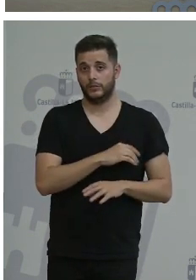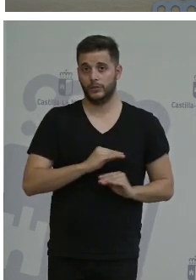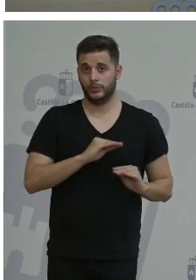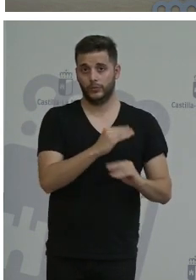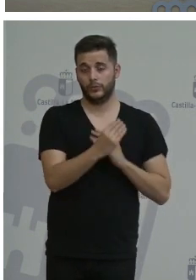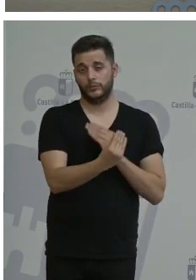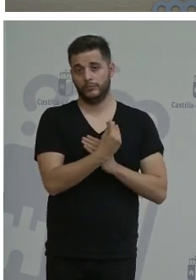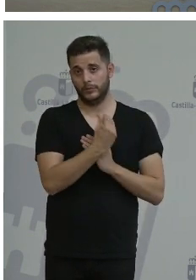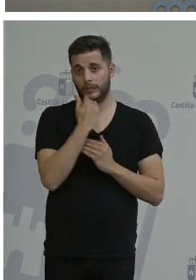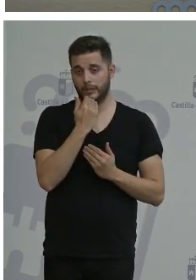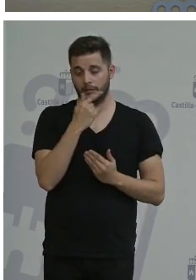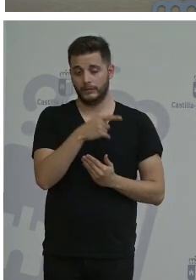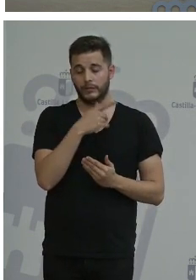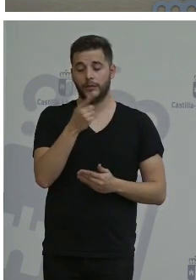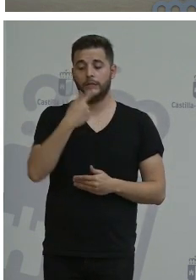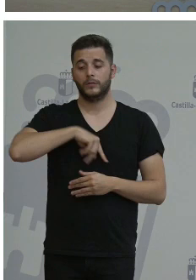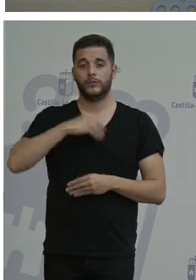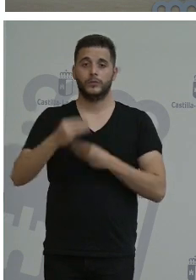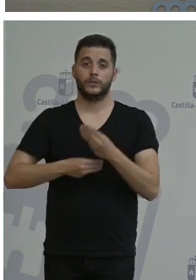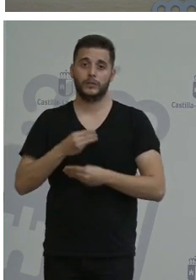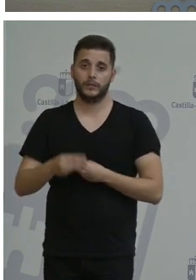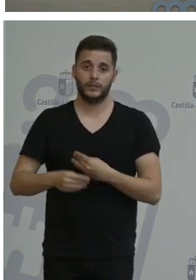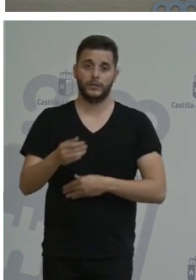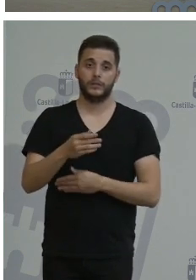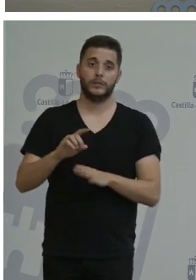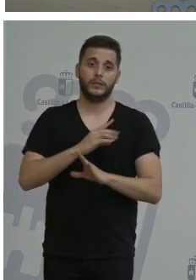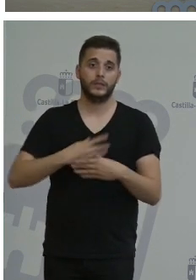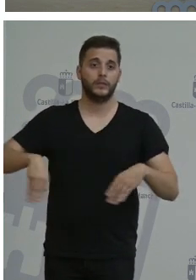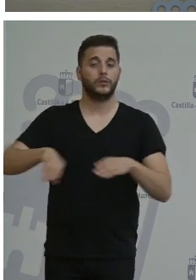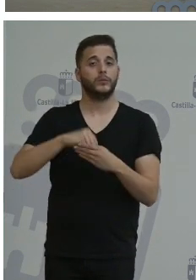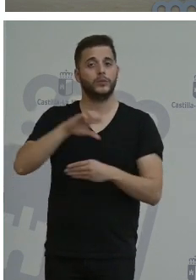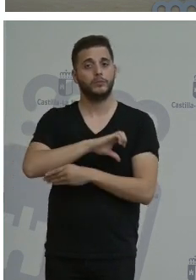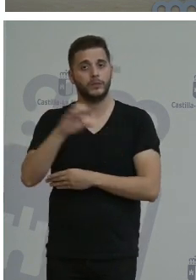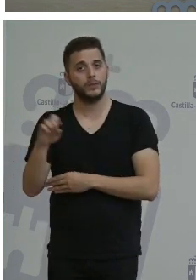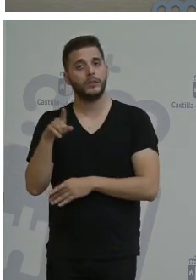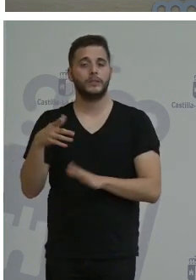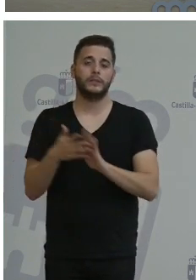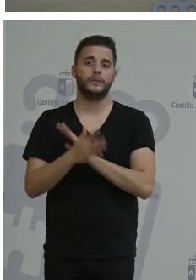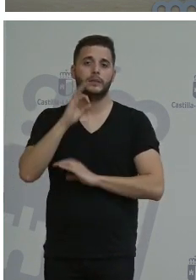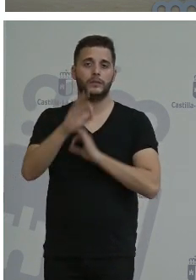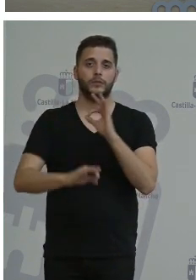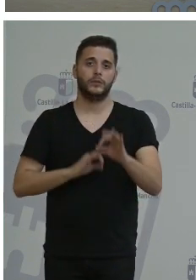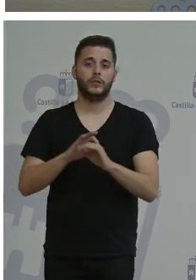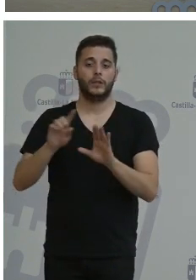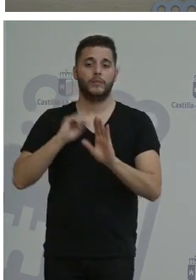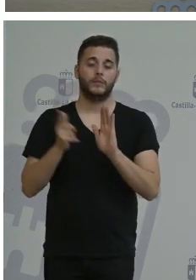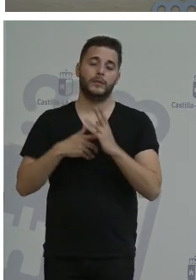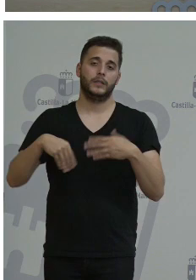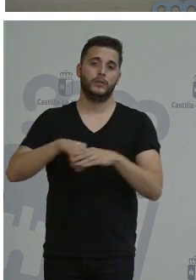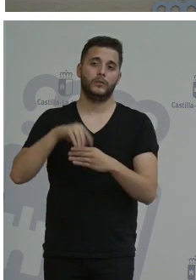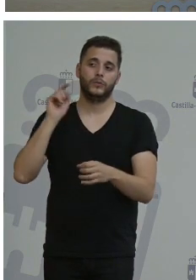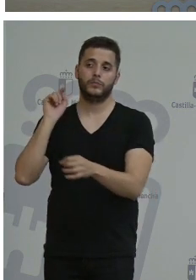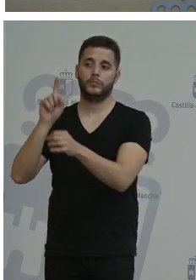y lo estamos haciendo en colaboración con Inclusión Europe, que es la organización a la que pertenece Plena Inclusión